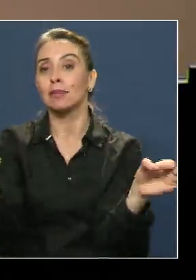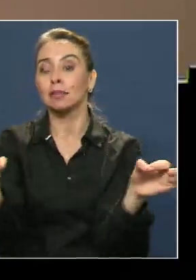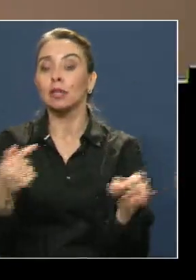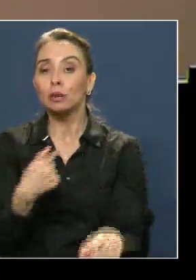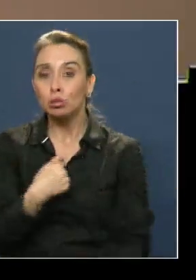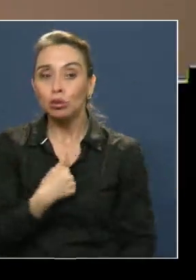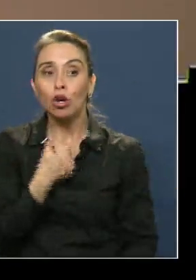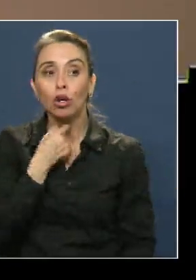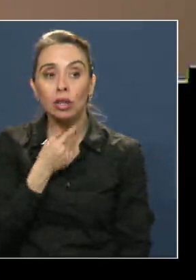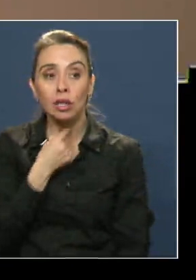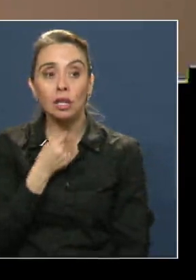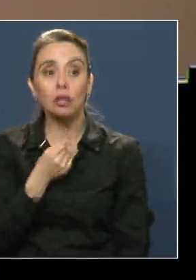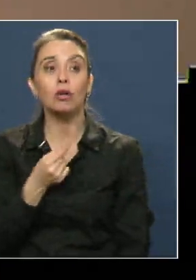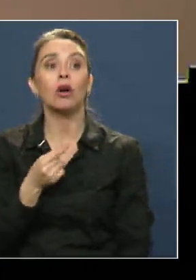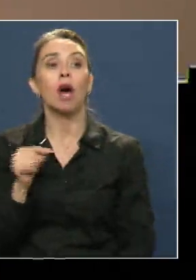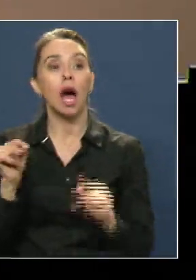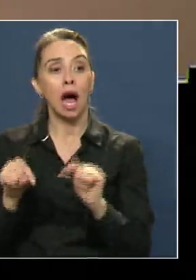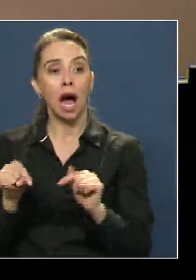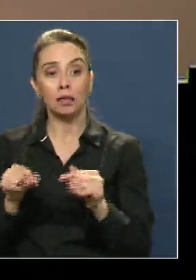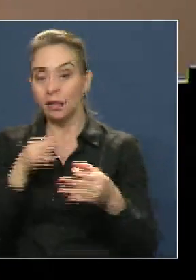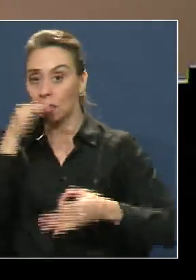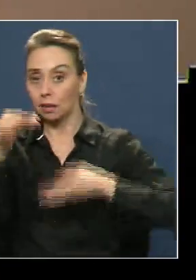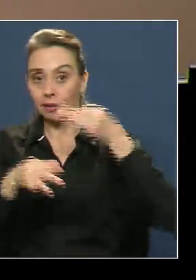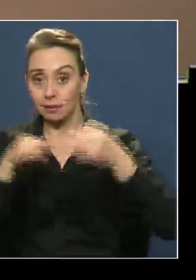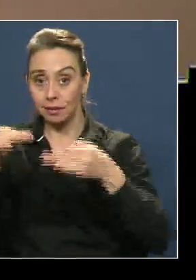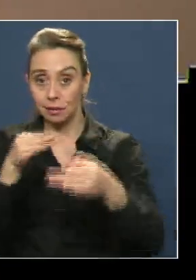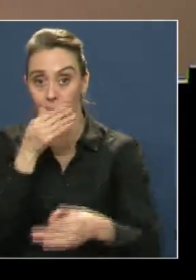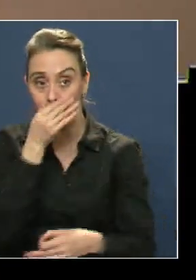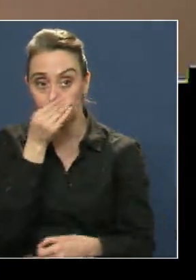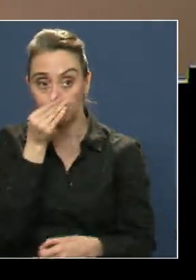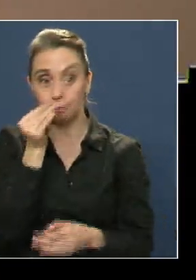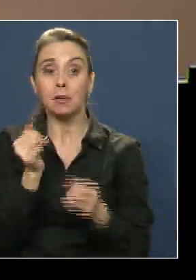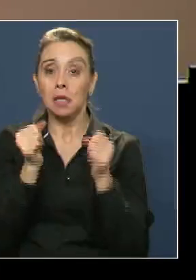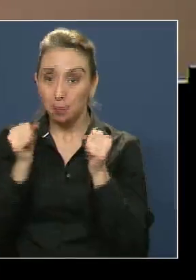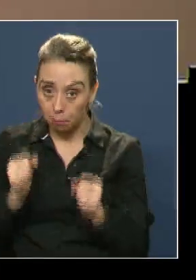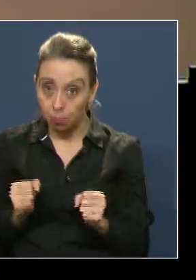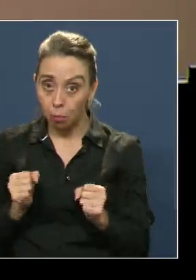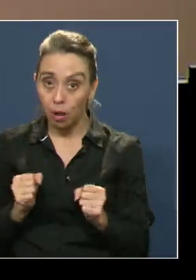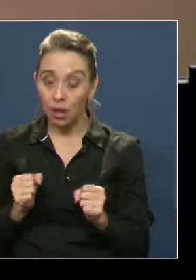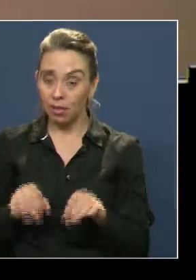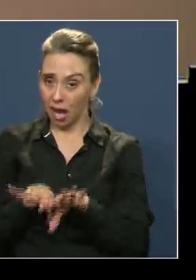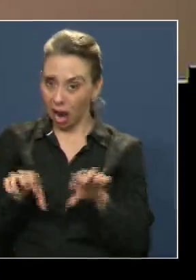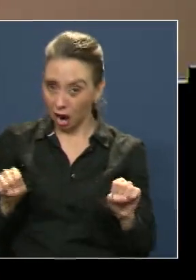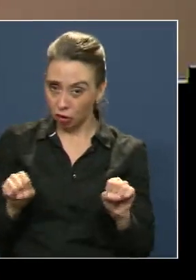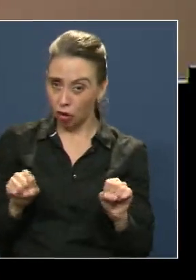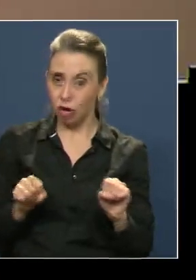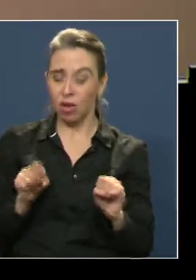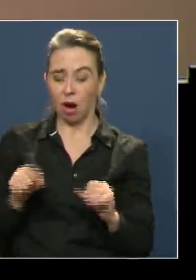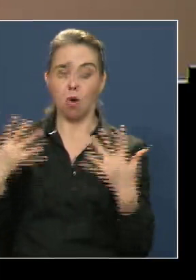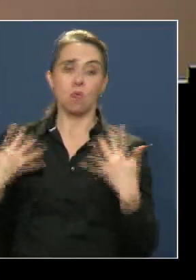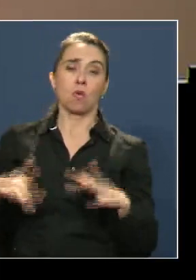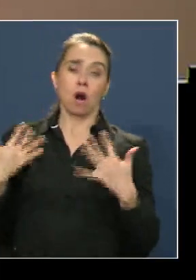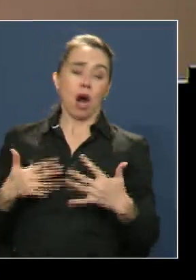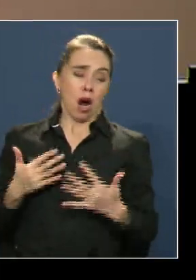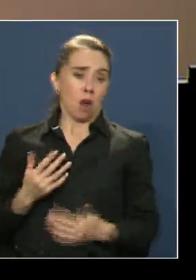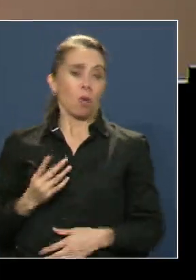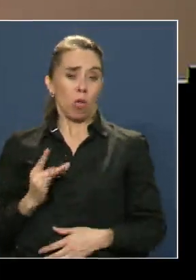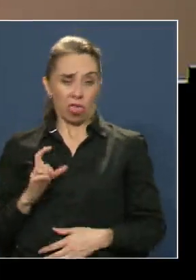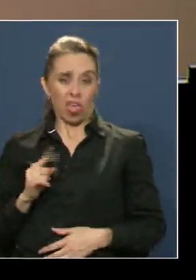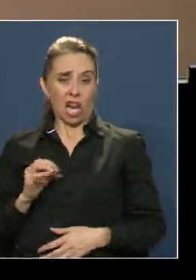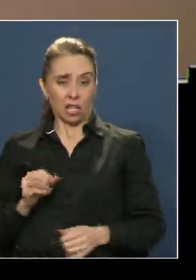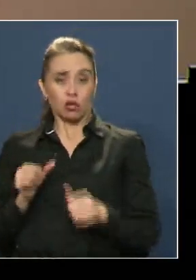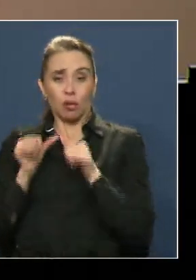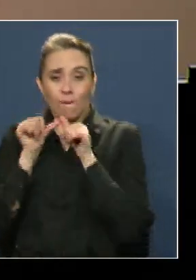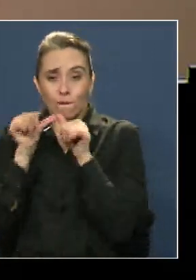quiero reafirmar lo que aquí también se ha expresado. ¿Se puede convenir que un delito de tal magnitud como la violación de